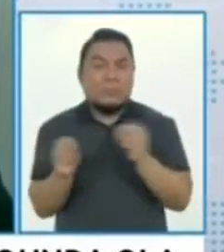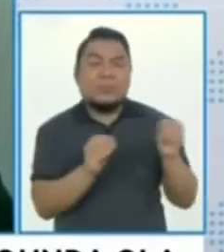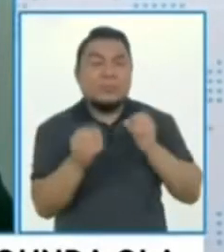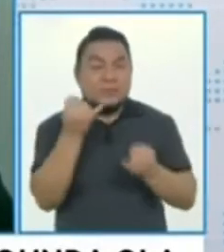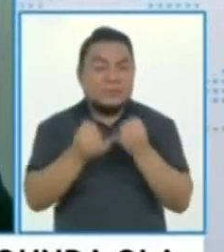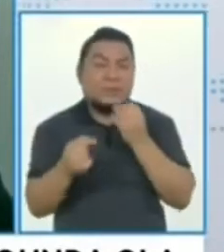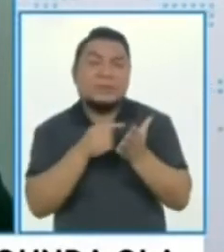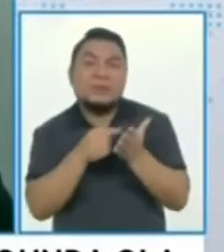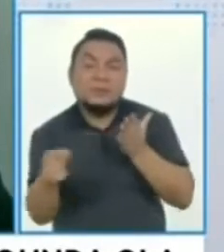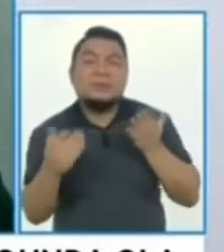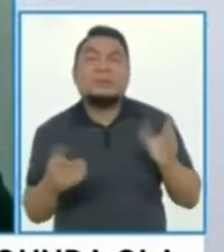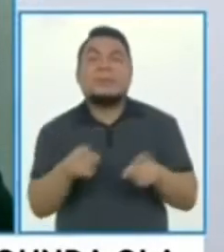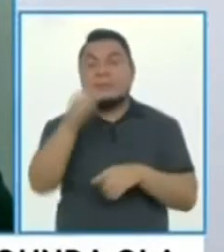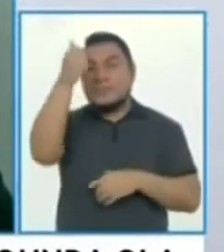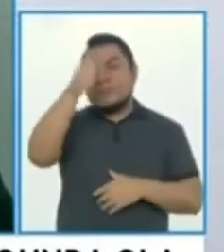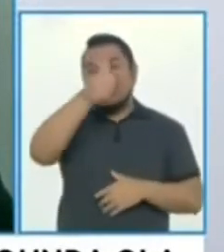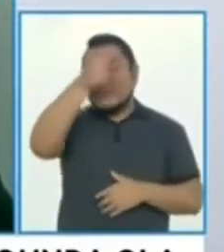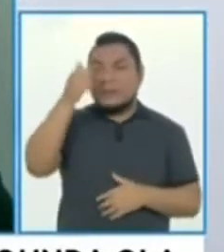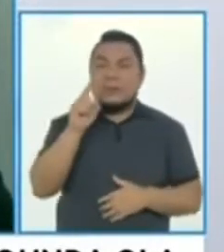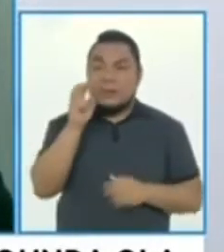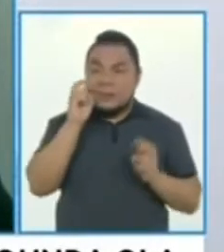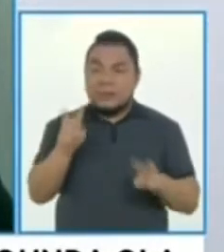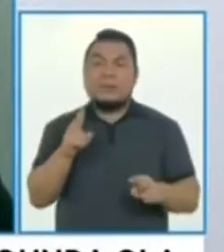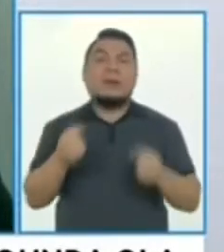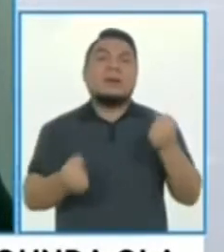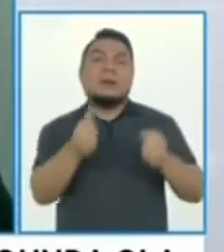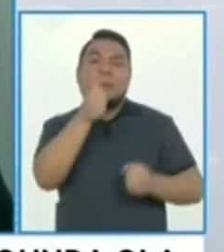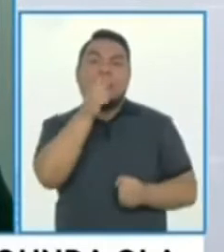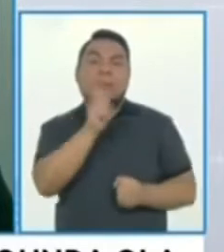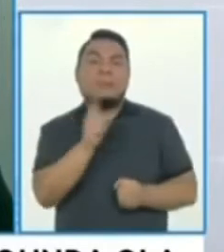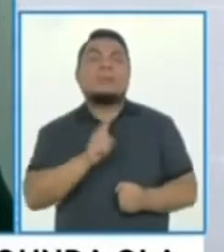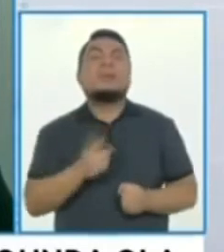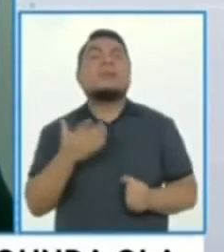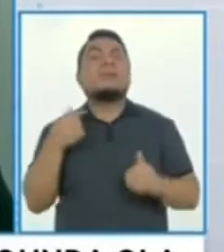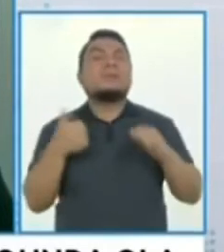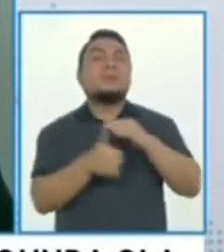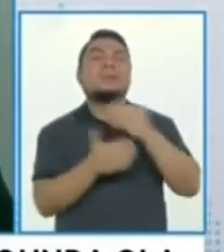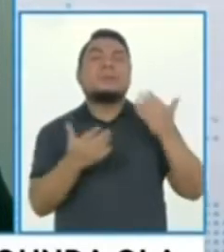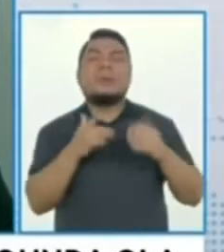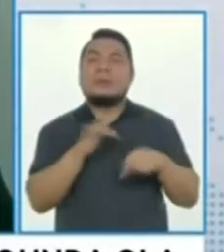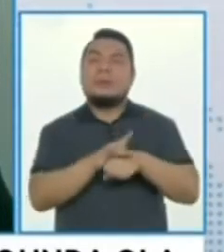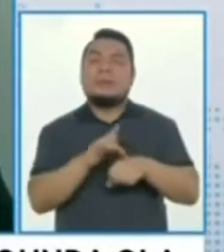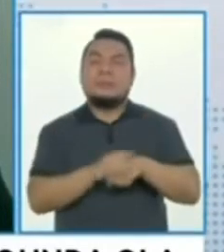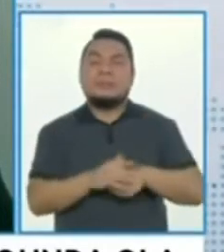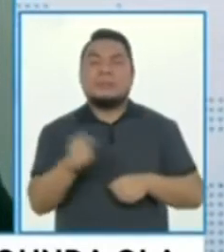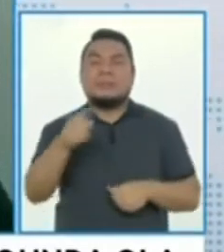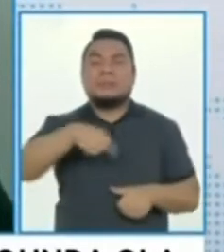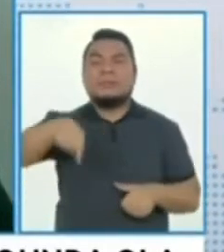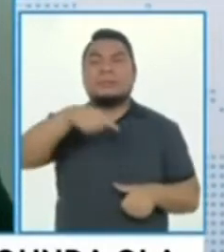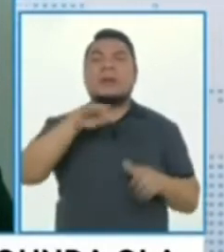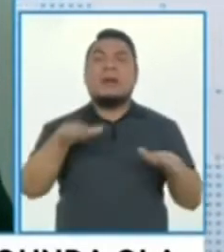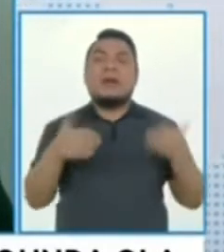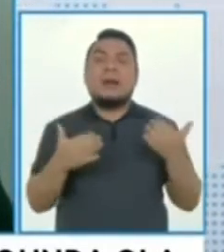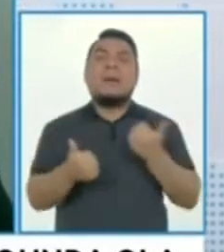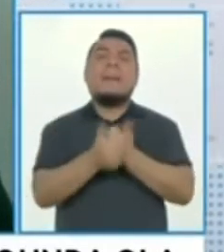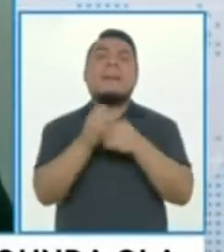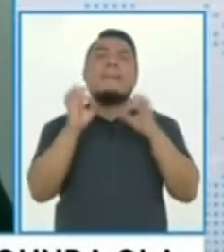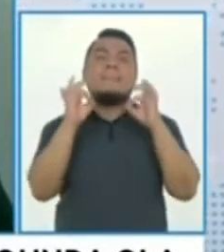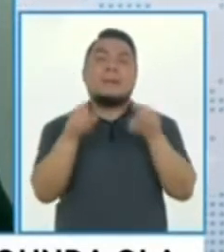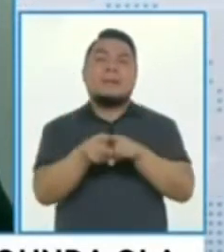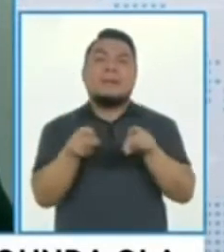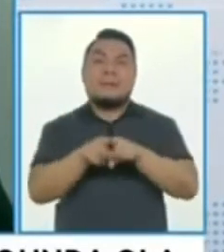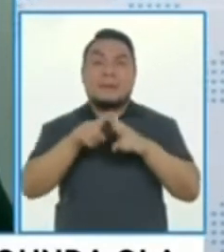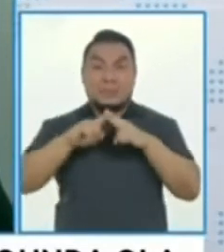fines de semana, los domingos, no vehículos privados, el toque de queda que empieza más temprano y en las regiones donde hay alto riesgo